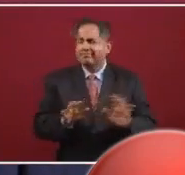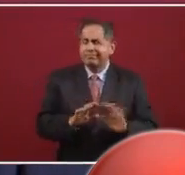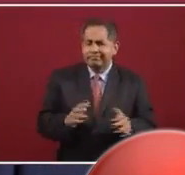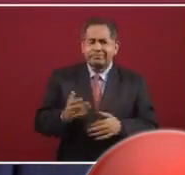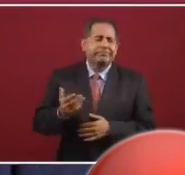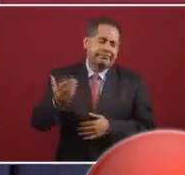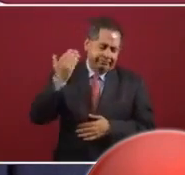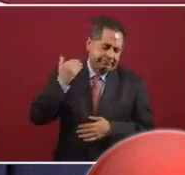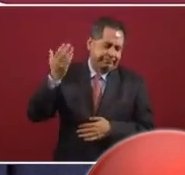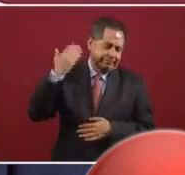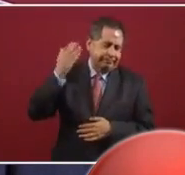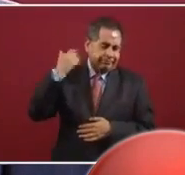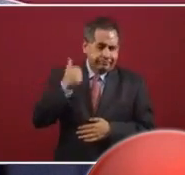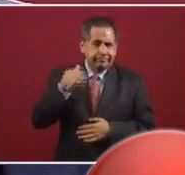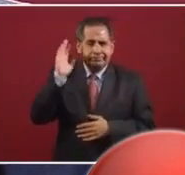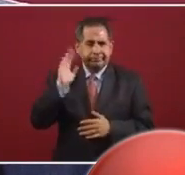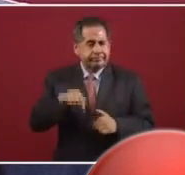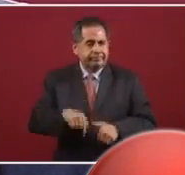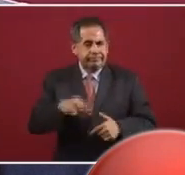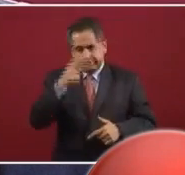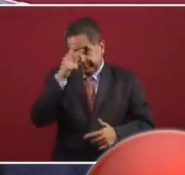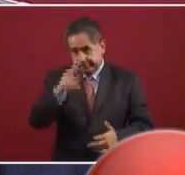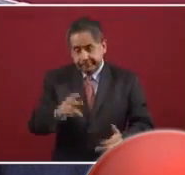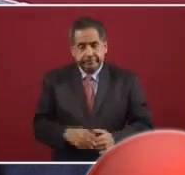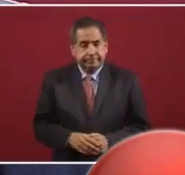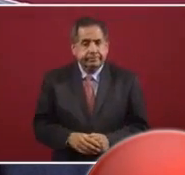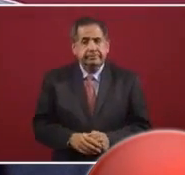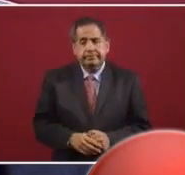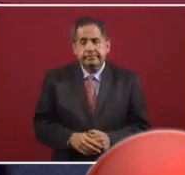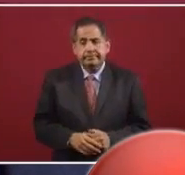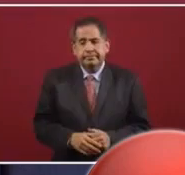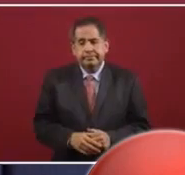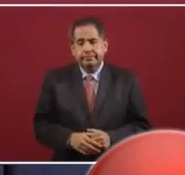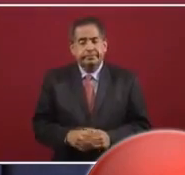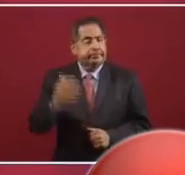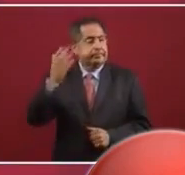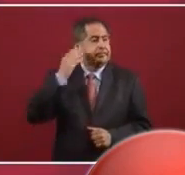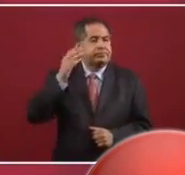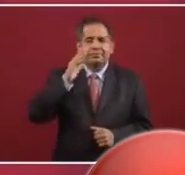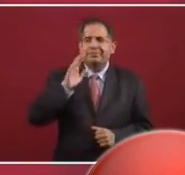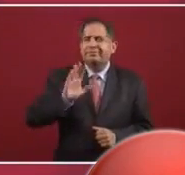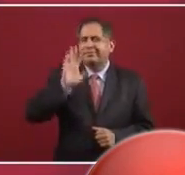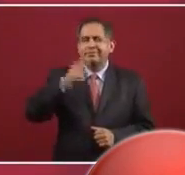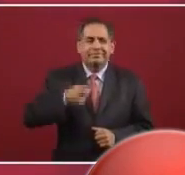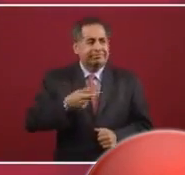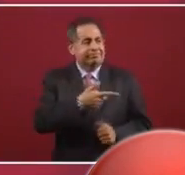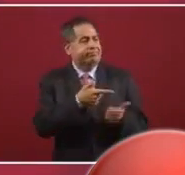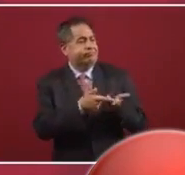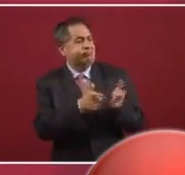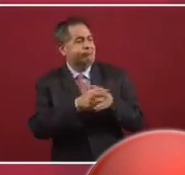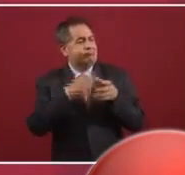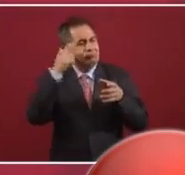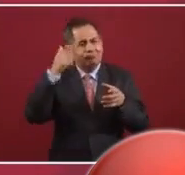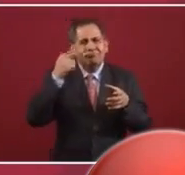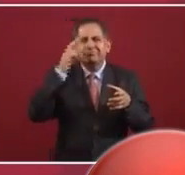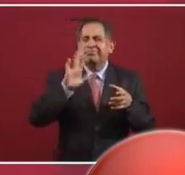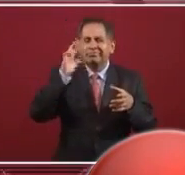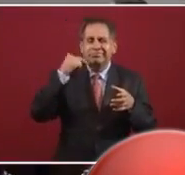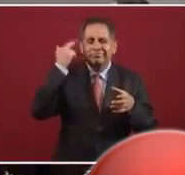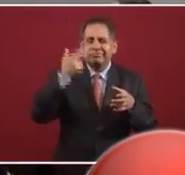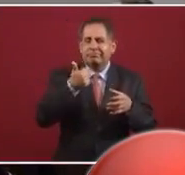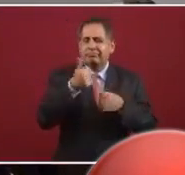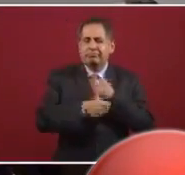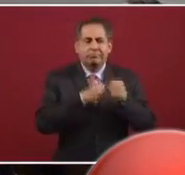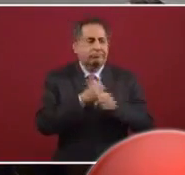sucedía en nuestro país, que eran como monarquías seccionales